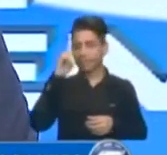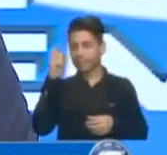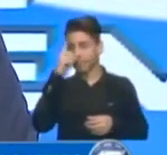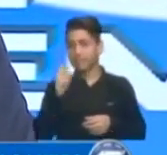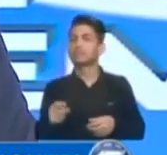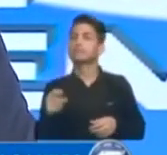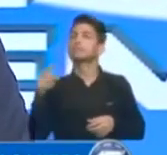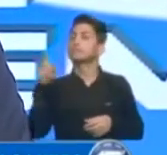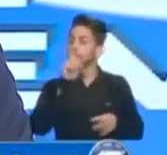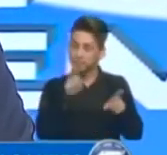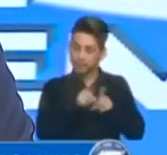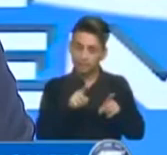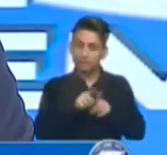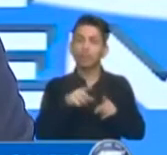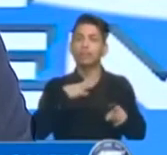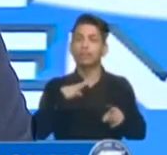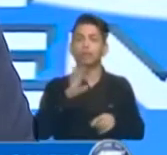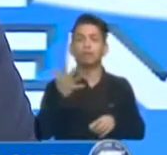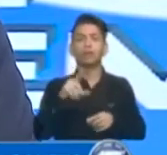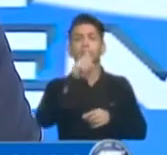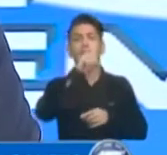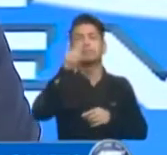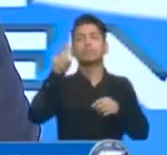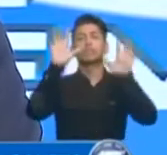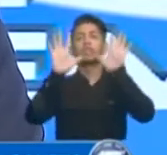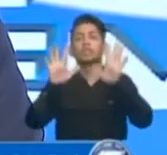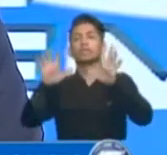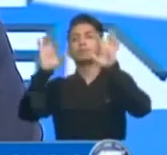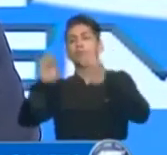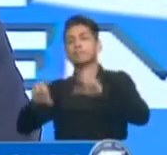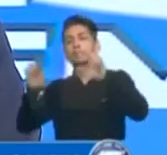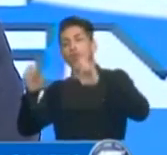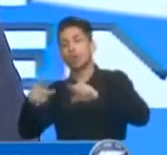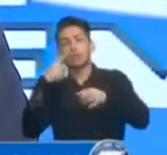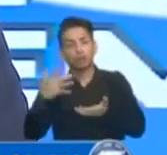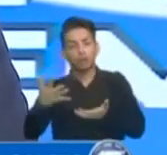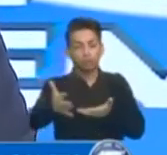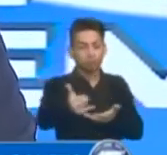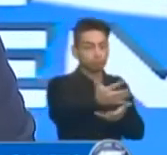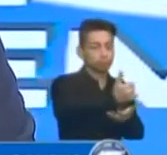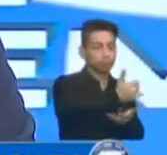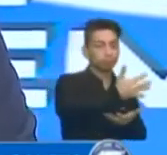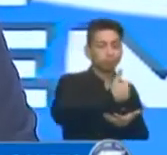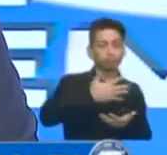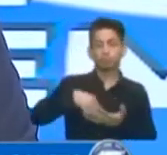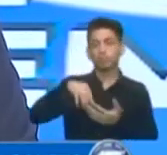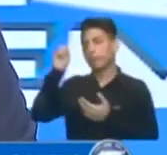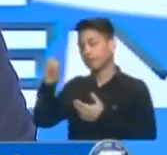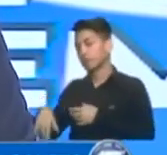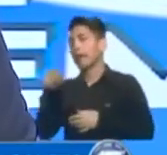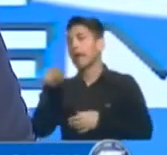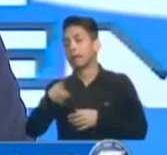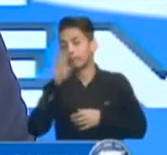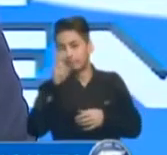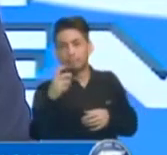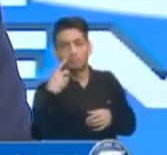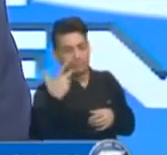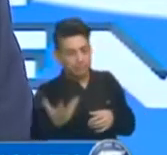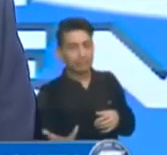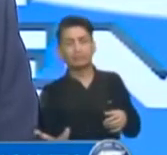110 personas que están trabajando en los colectores. Y con esto, pues, le hacemos frente a todo este desafío. Hay